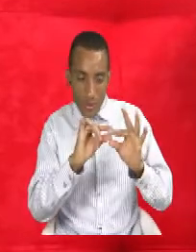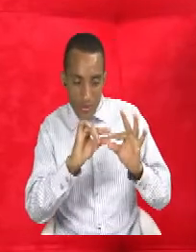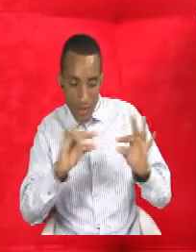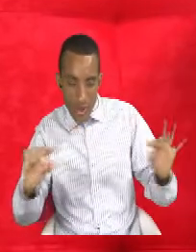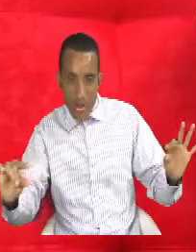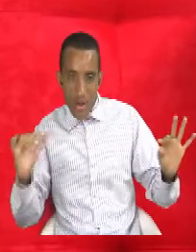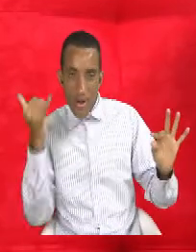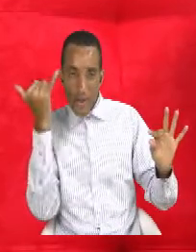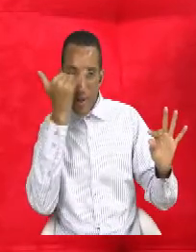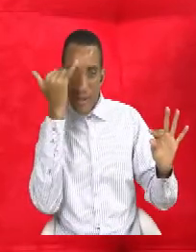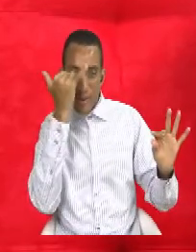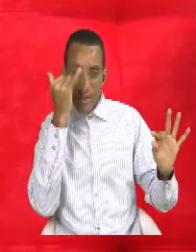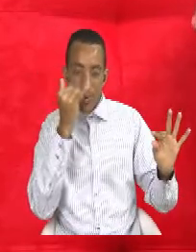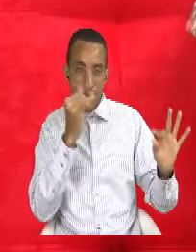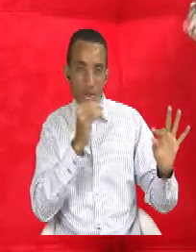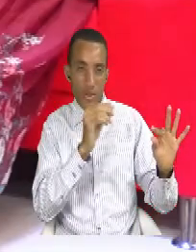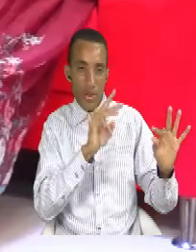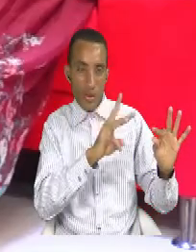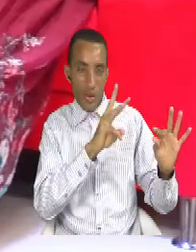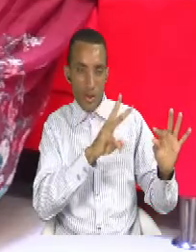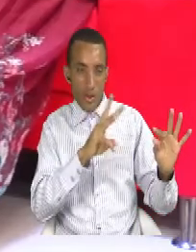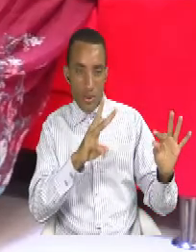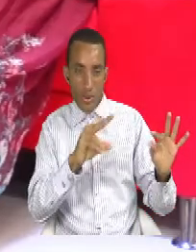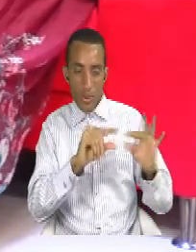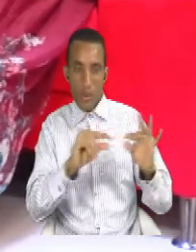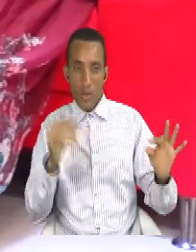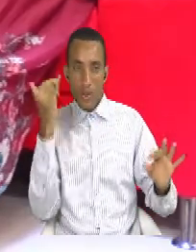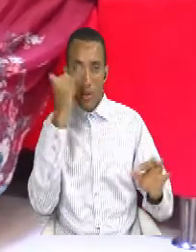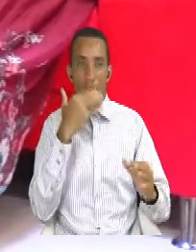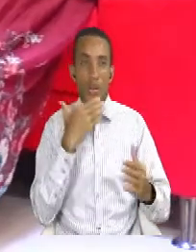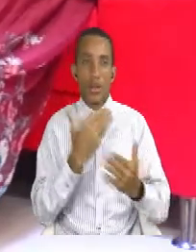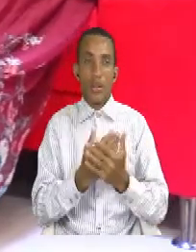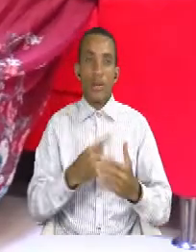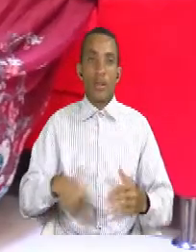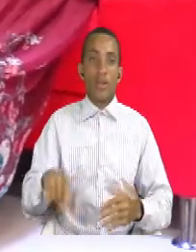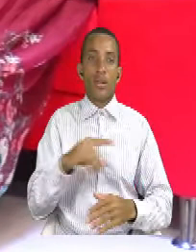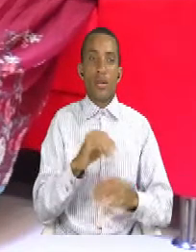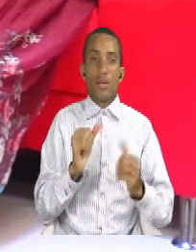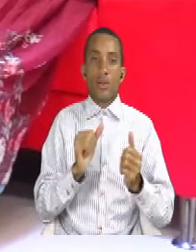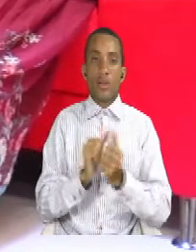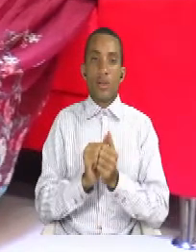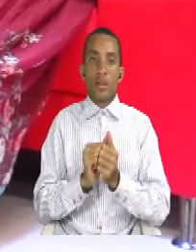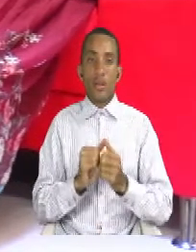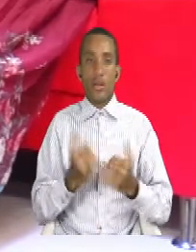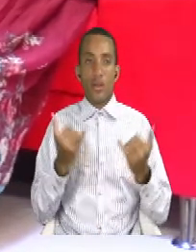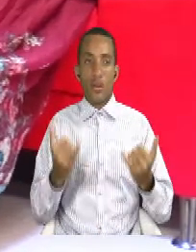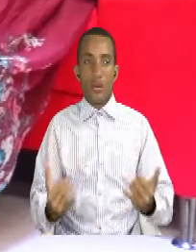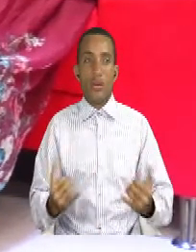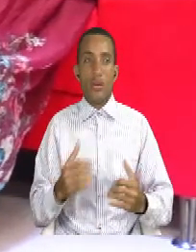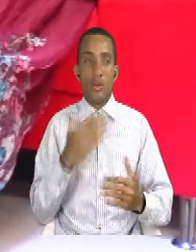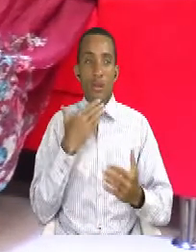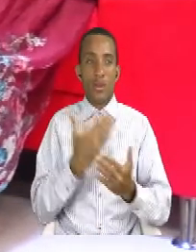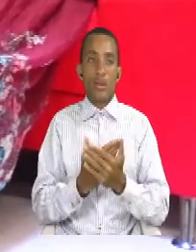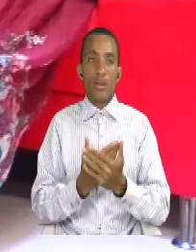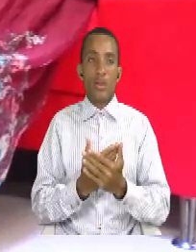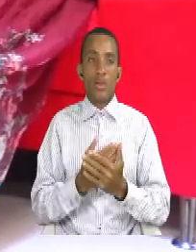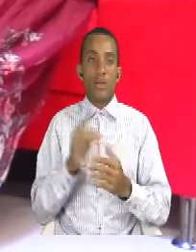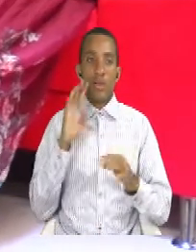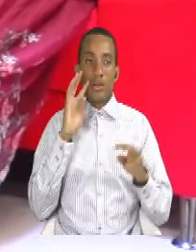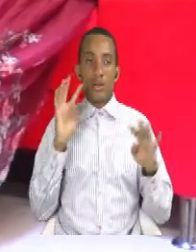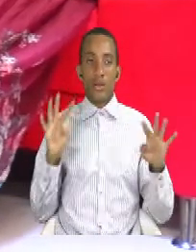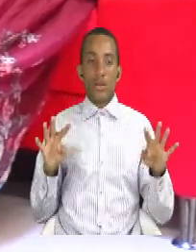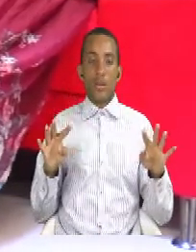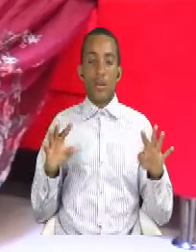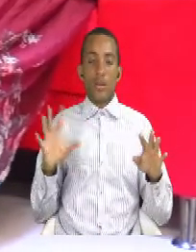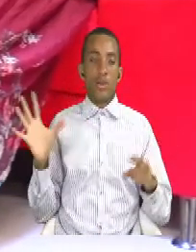la... a las redes sociales de la campaña. A las redes. Bueno, muchísimas gracias, muchachos, por acompañarnos en el programa del día de hoy. Gracias a nuestros televidentes que